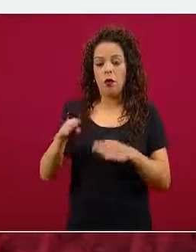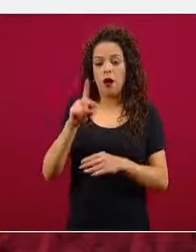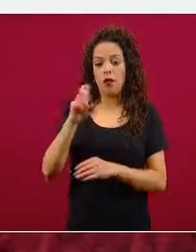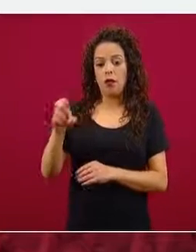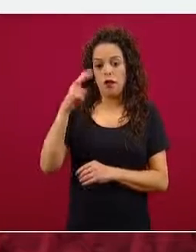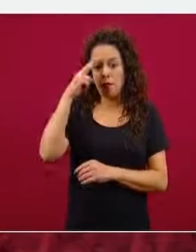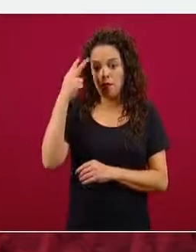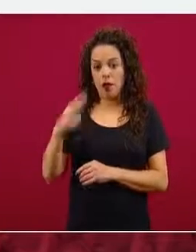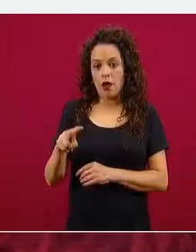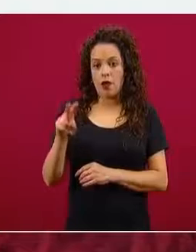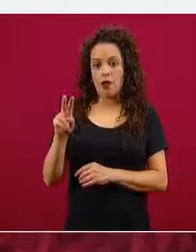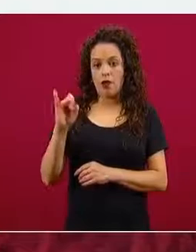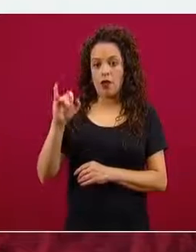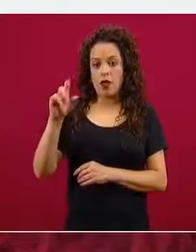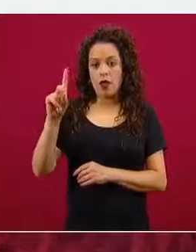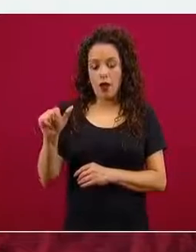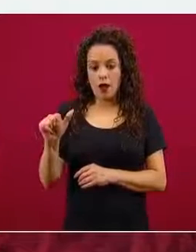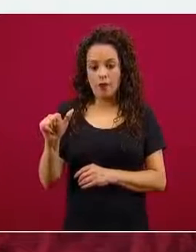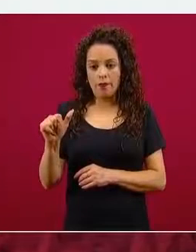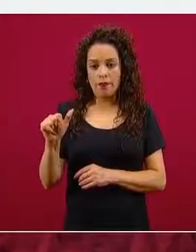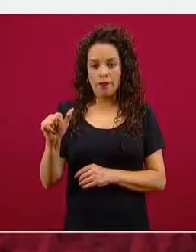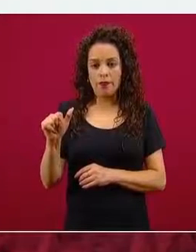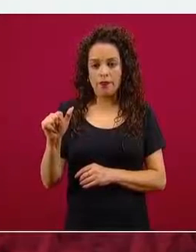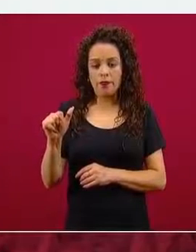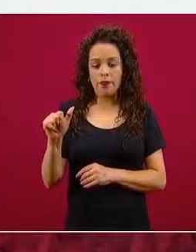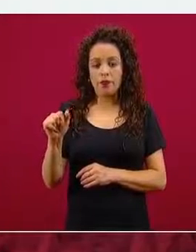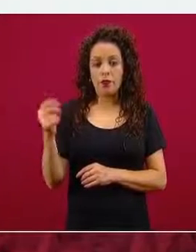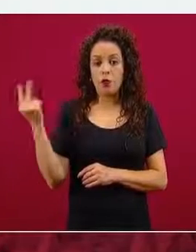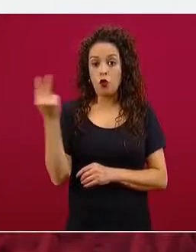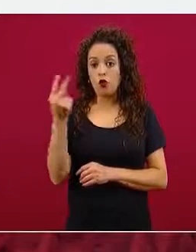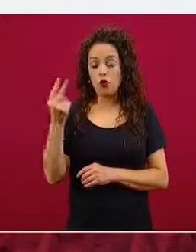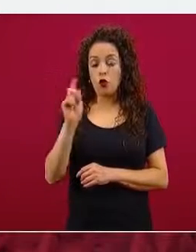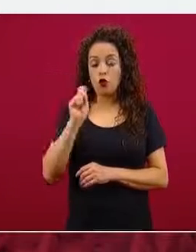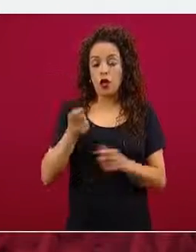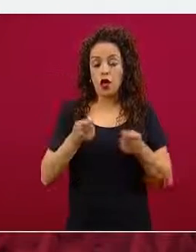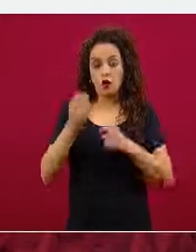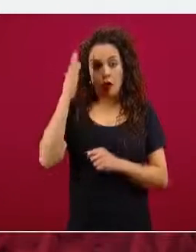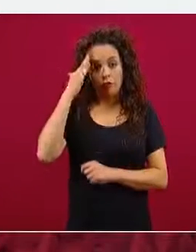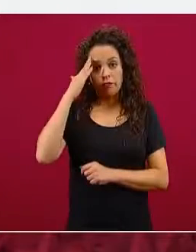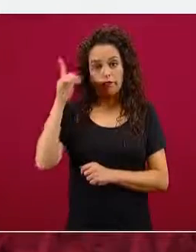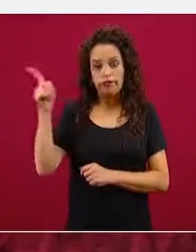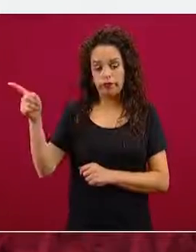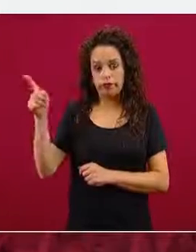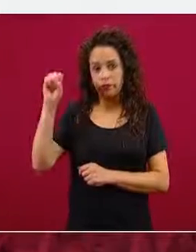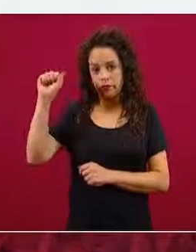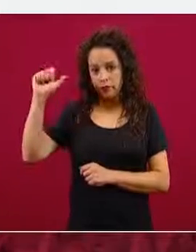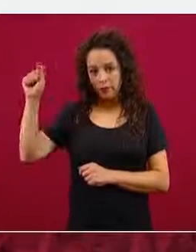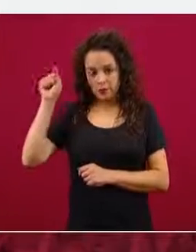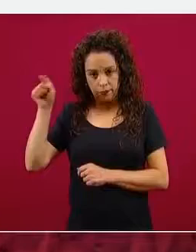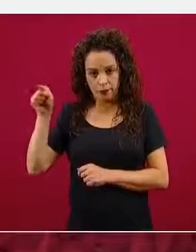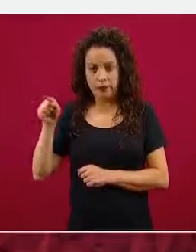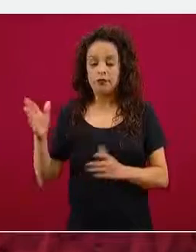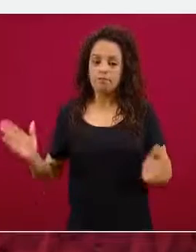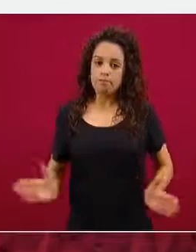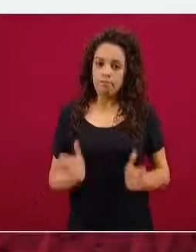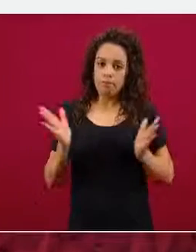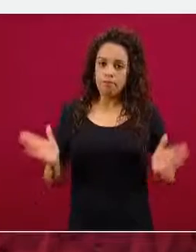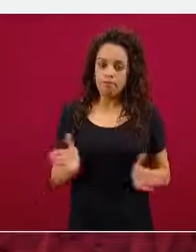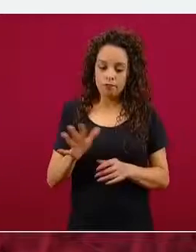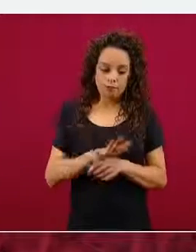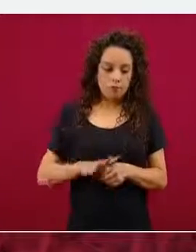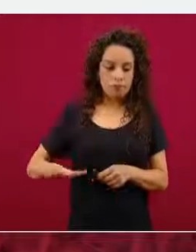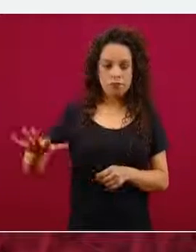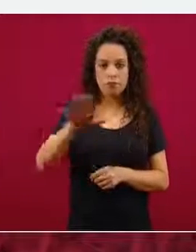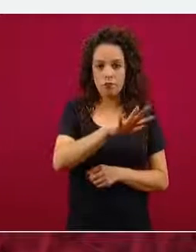FIRA, pero ambos regulados por la Secretaría de Hacienda, pues impulsan al sector rural,